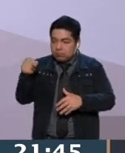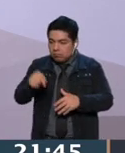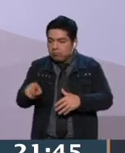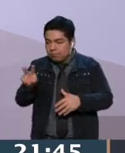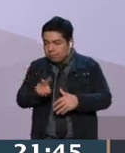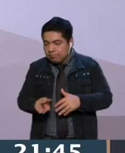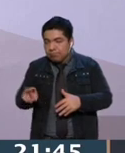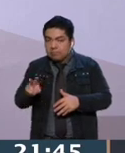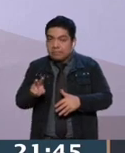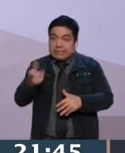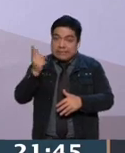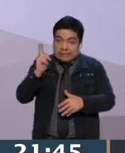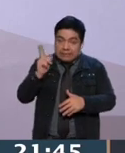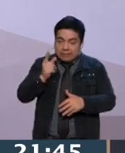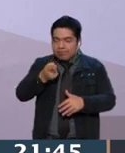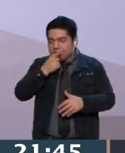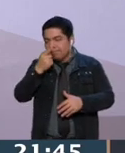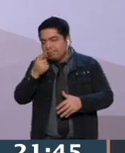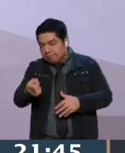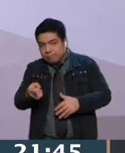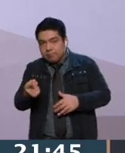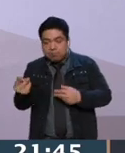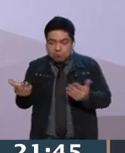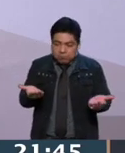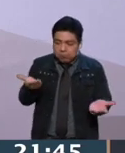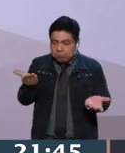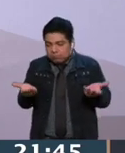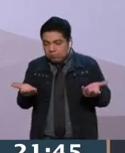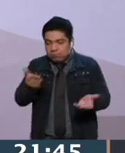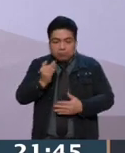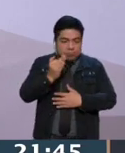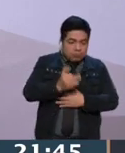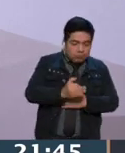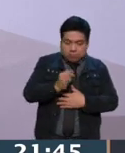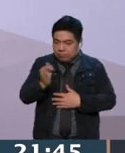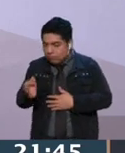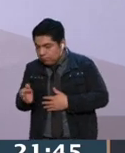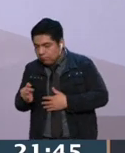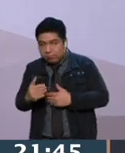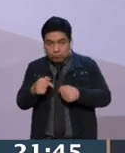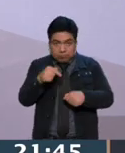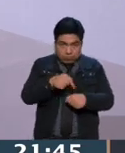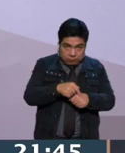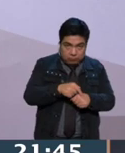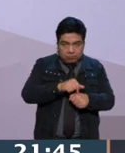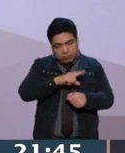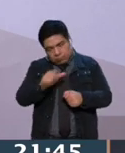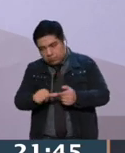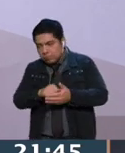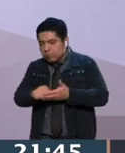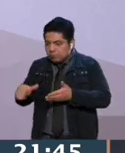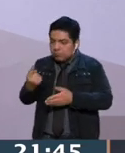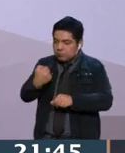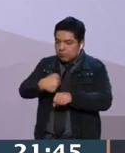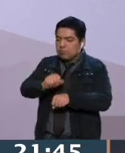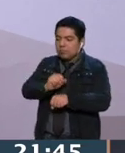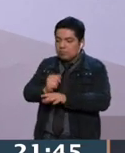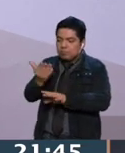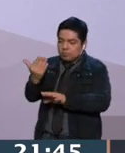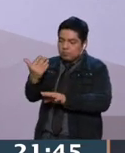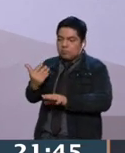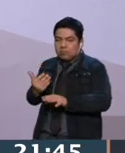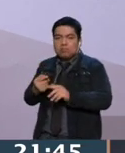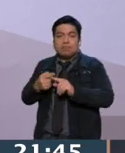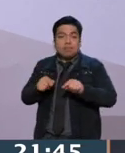viernes. Sin embargo, sí cabe la pena señalar que ambos recursos, el que se aprobó este día y el que se revocó hace unas semanas, son